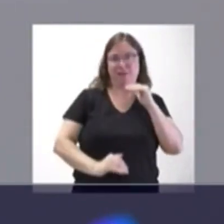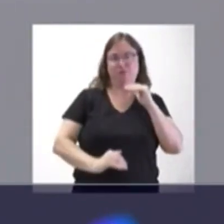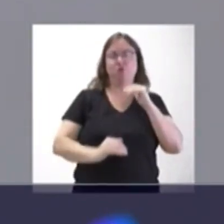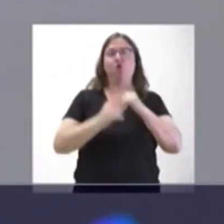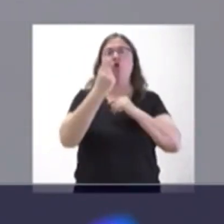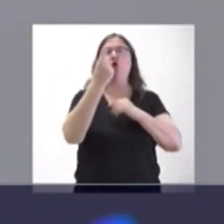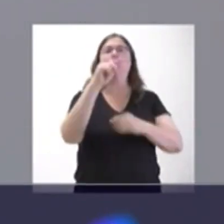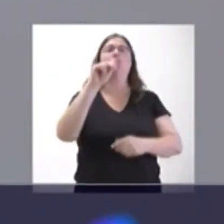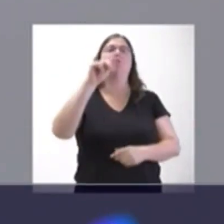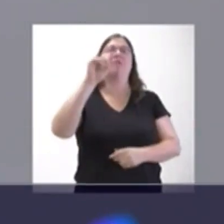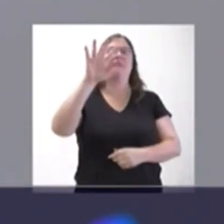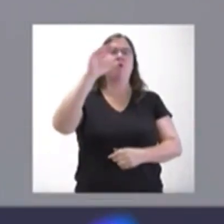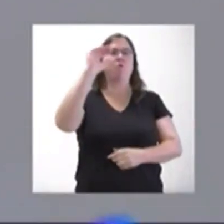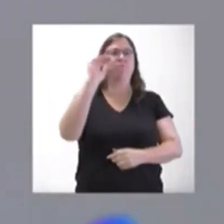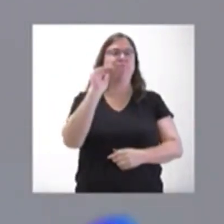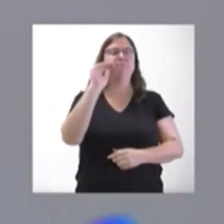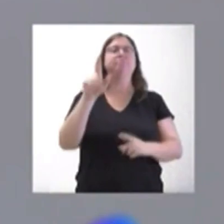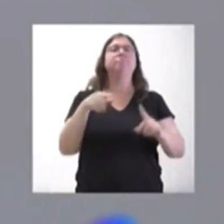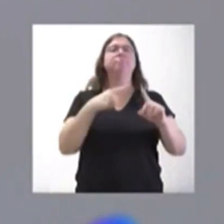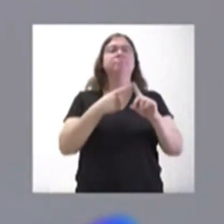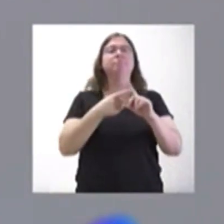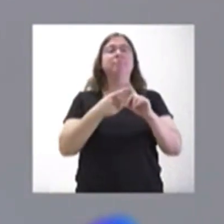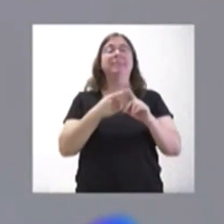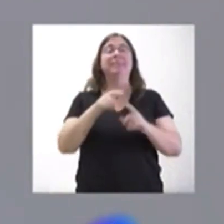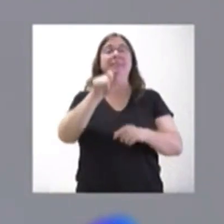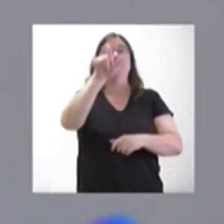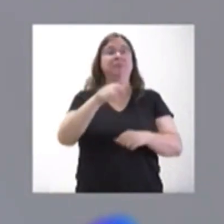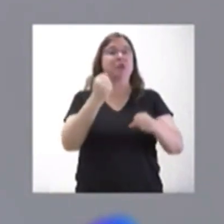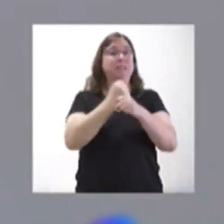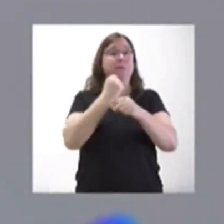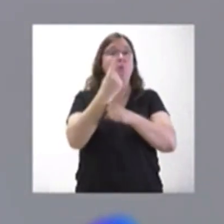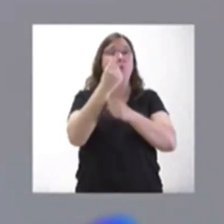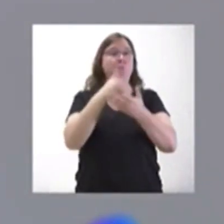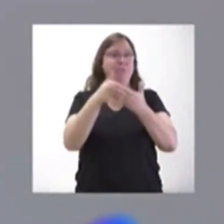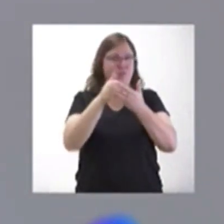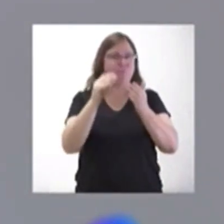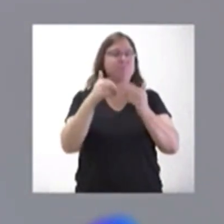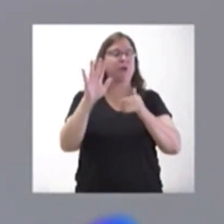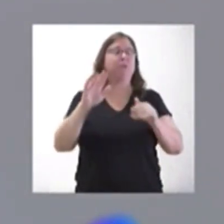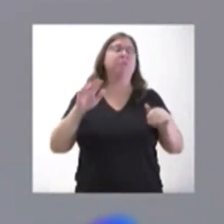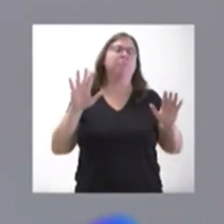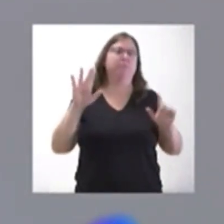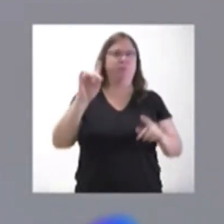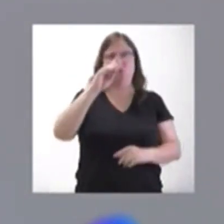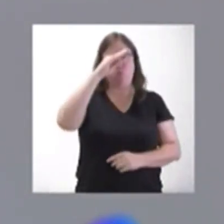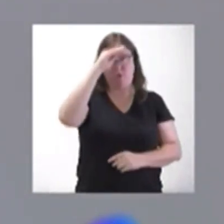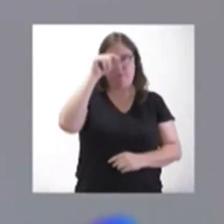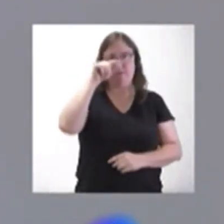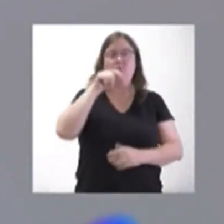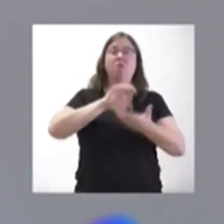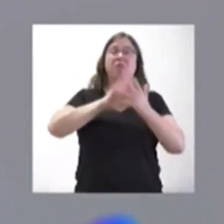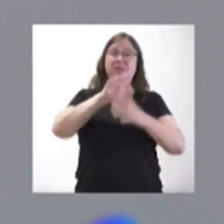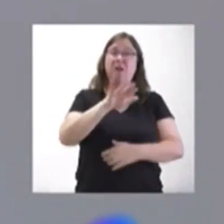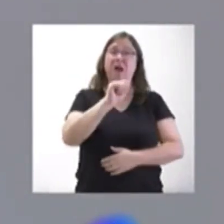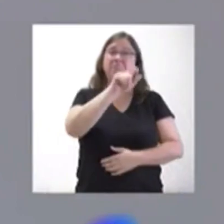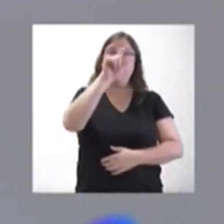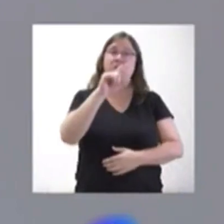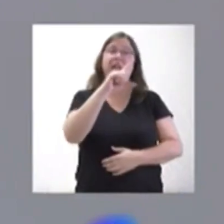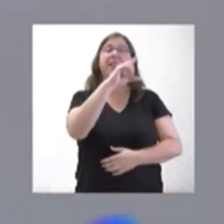puntos inferior a la nacional y que hemos superado el millón de personas ocupadas. No podemos olvidarnos que en Castilla y León todavía hay 100.000 personas